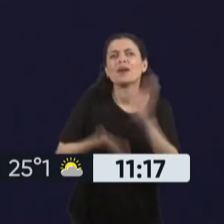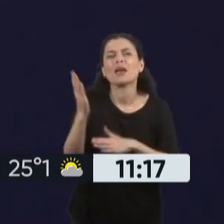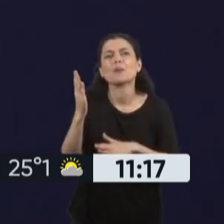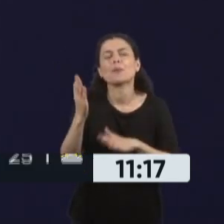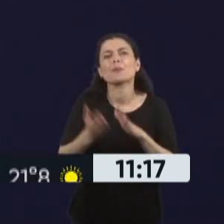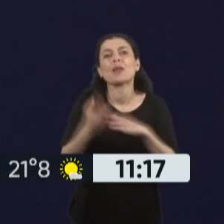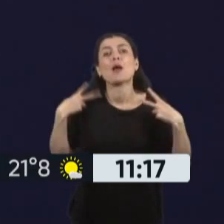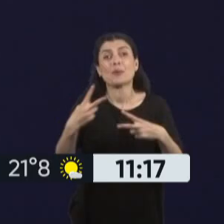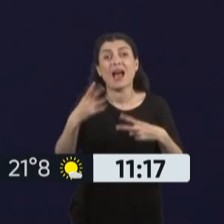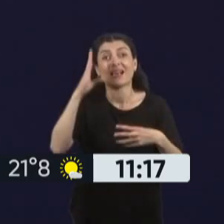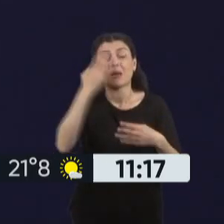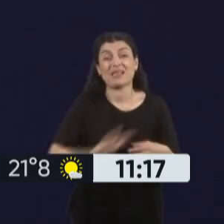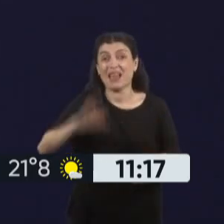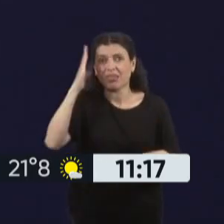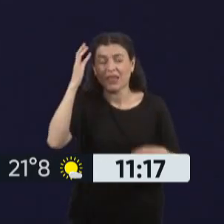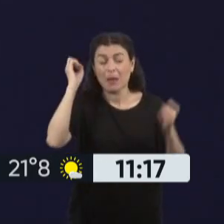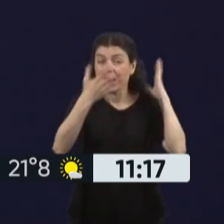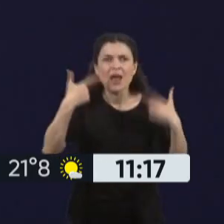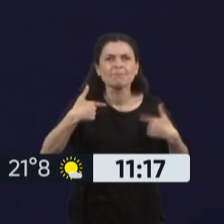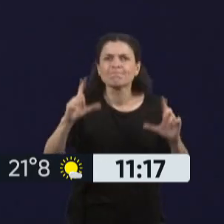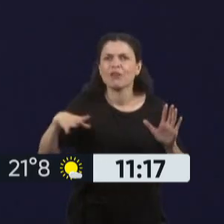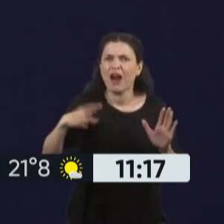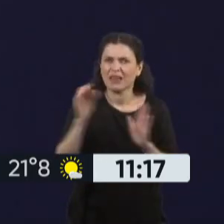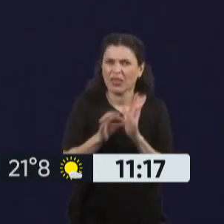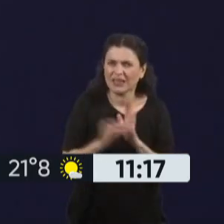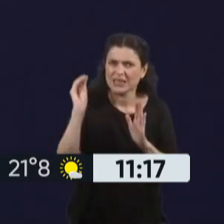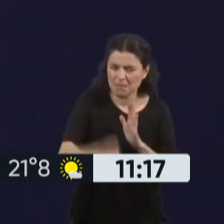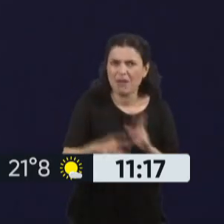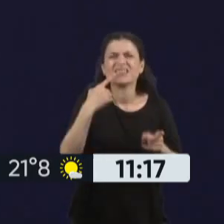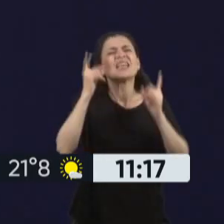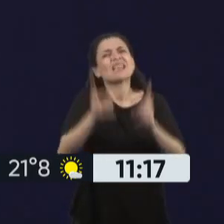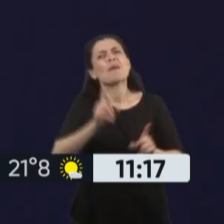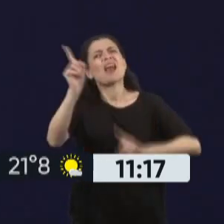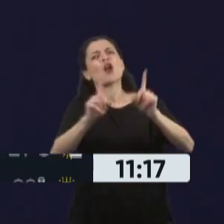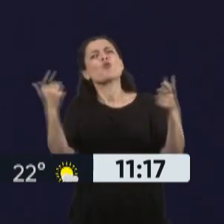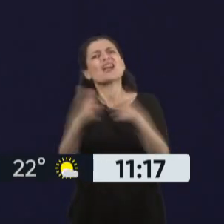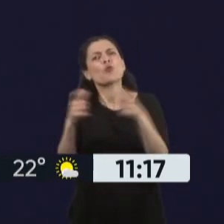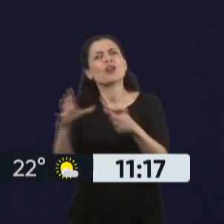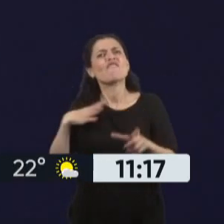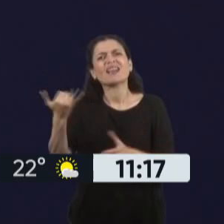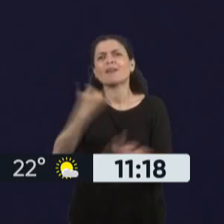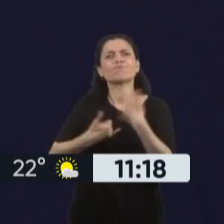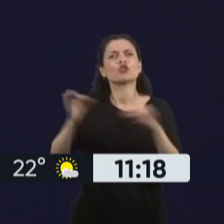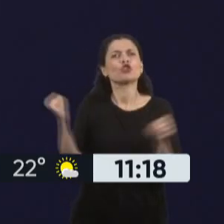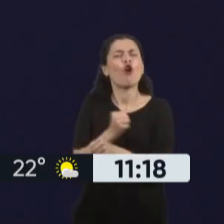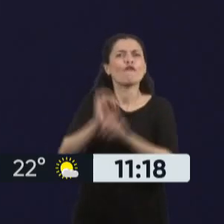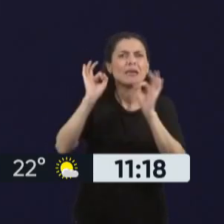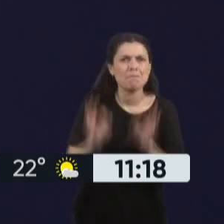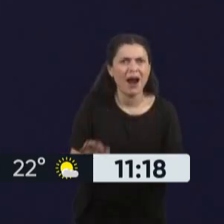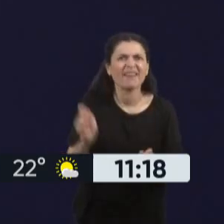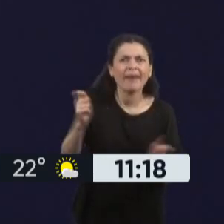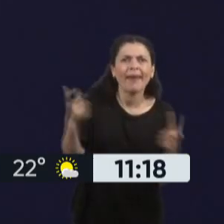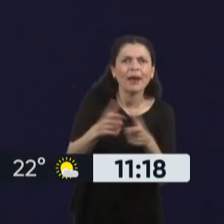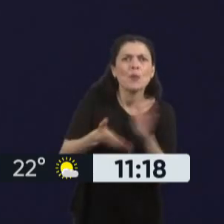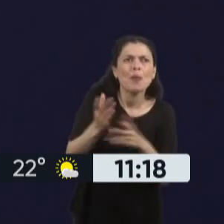no te lo descarto porque no tengo todavía los detalles y de hecho hay algunas reuniones que entiendo que todavía no se